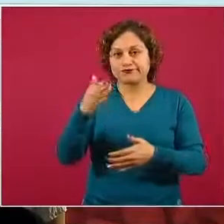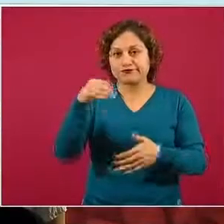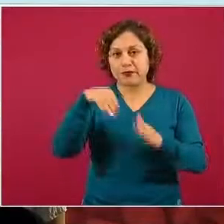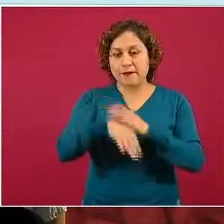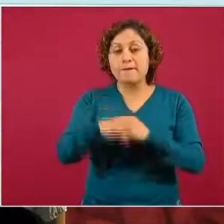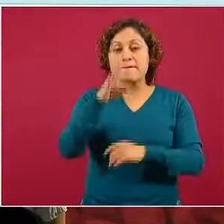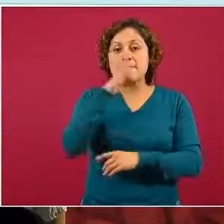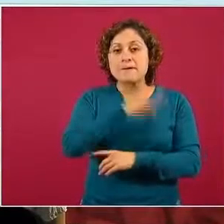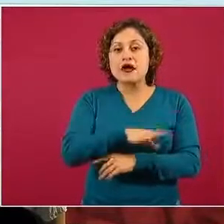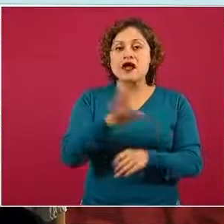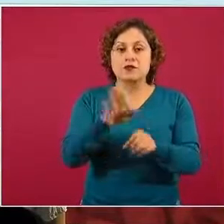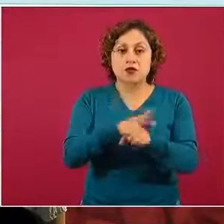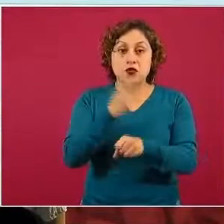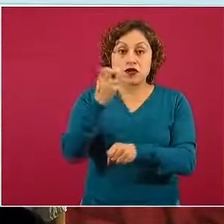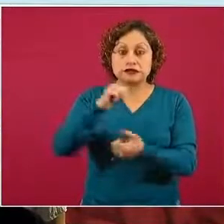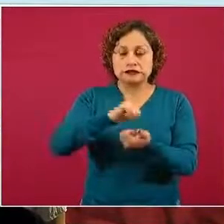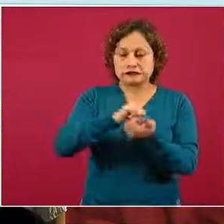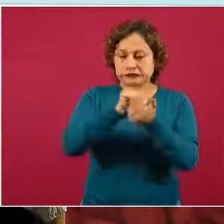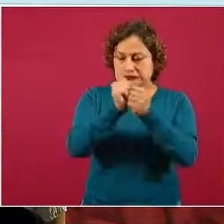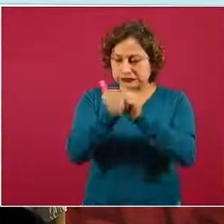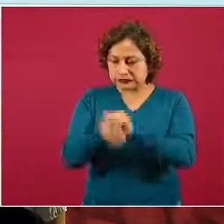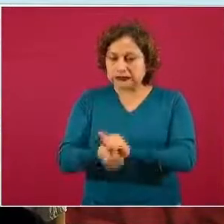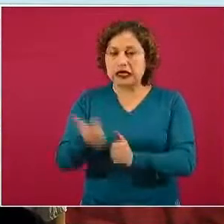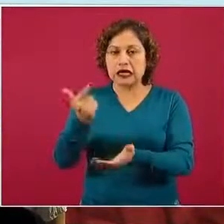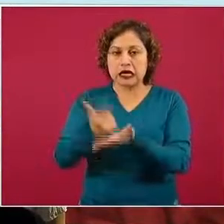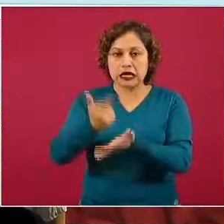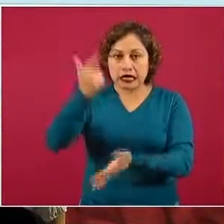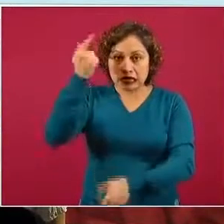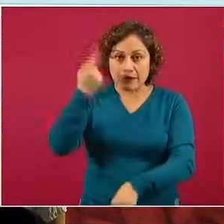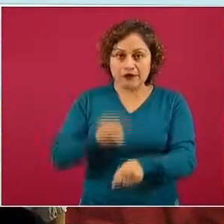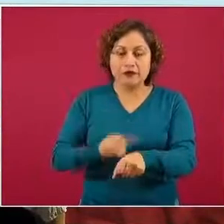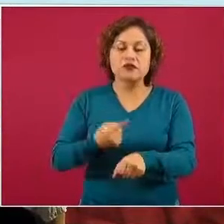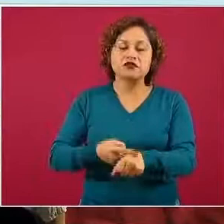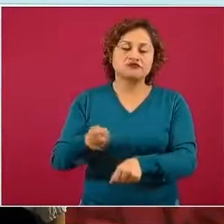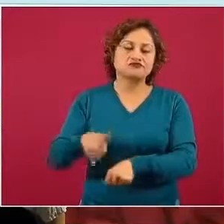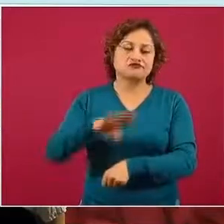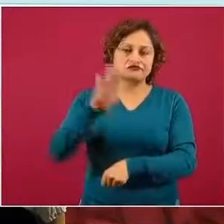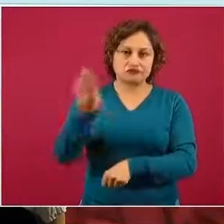un lamentable fallecimiento. Hasta el momento son